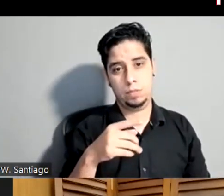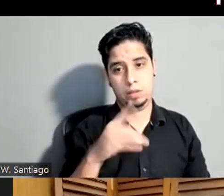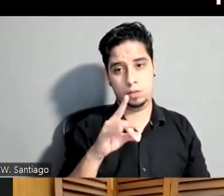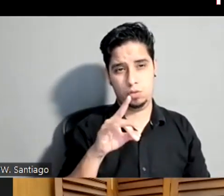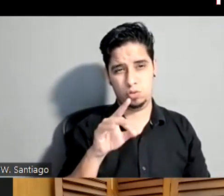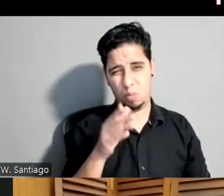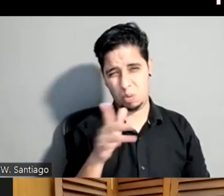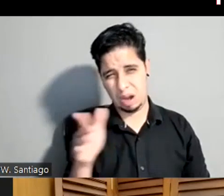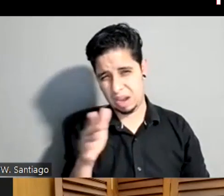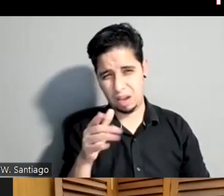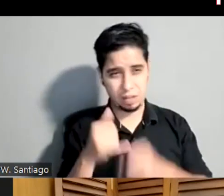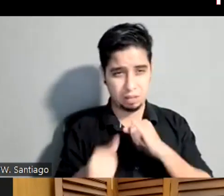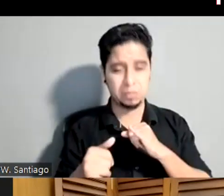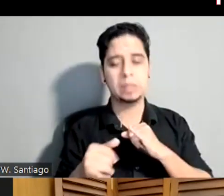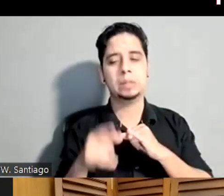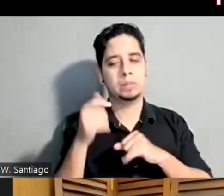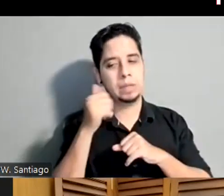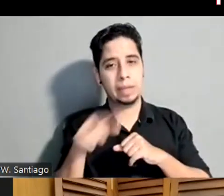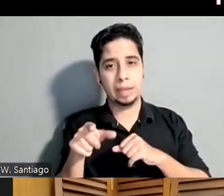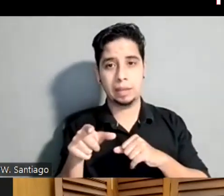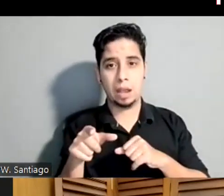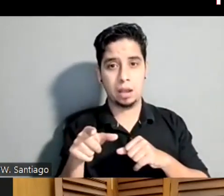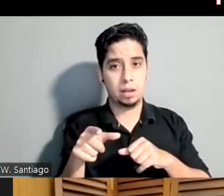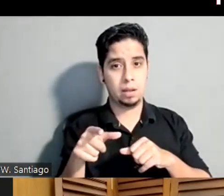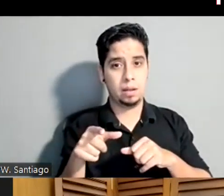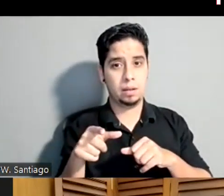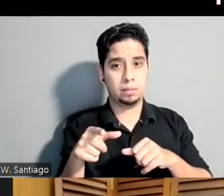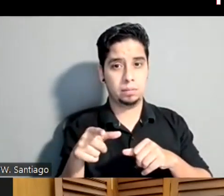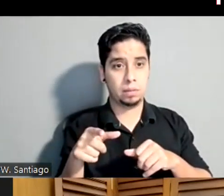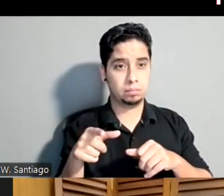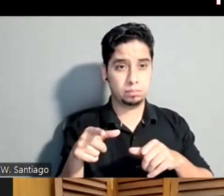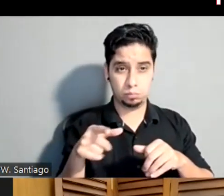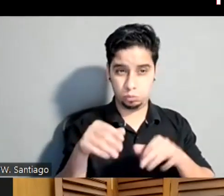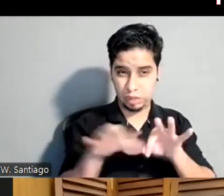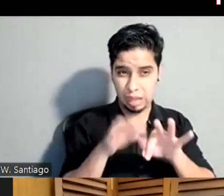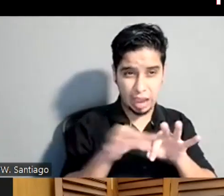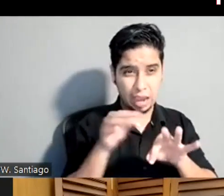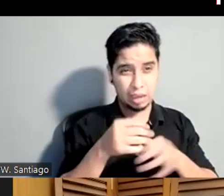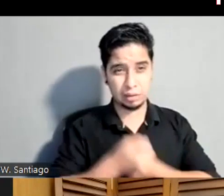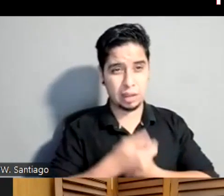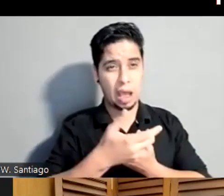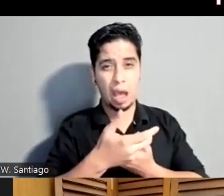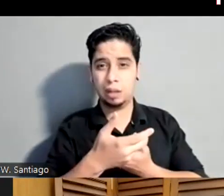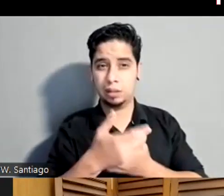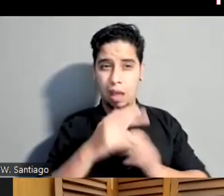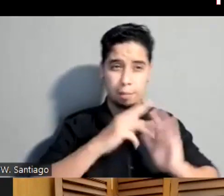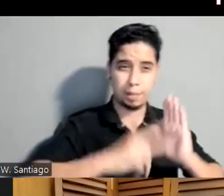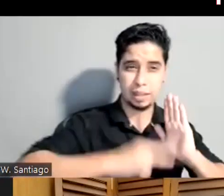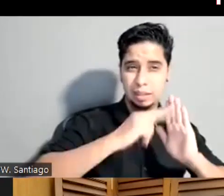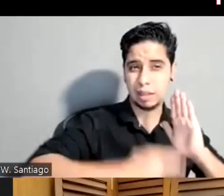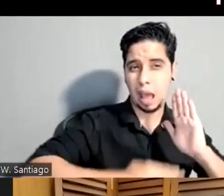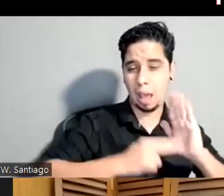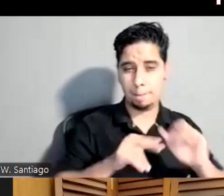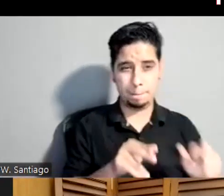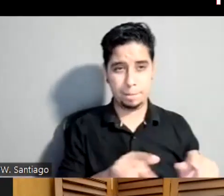pues no, la mujer pues borda, teje, canta, pinta, toca piano. Y entonces de